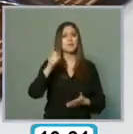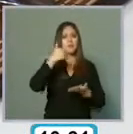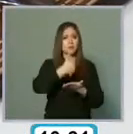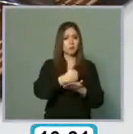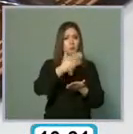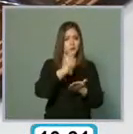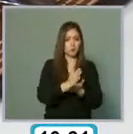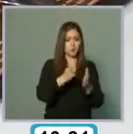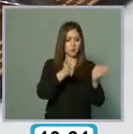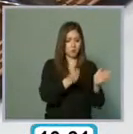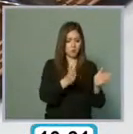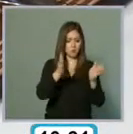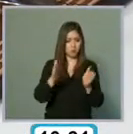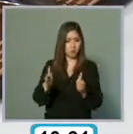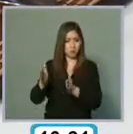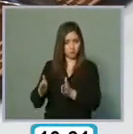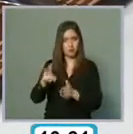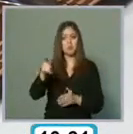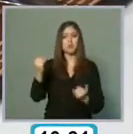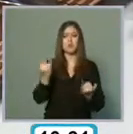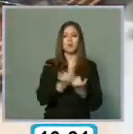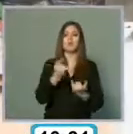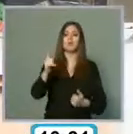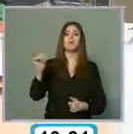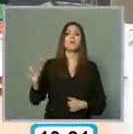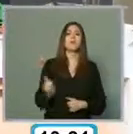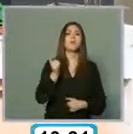porciones, ¿no? Sí, o se sirve inclusive también con arroz, se vale tomar.